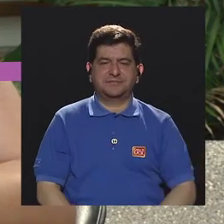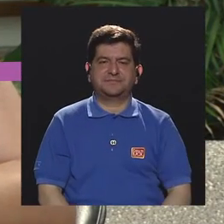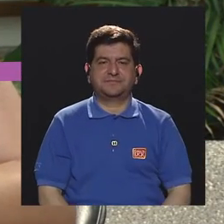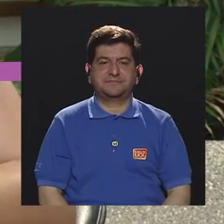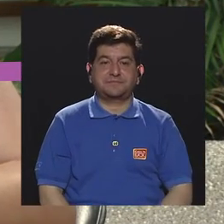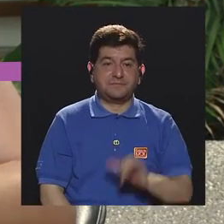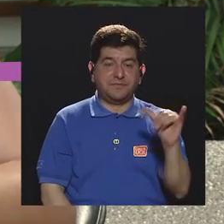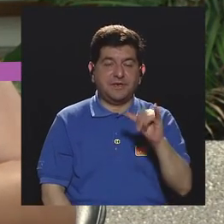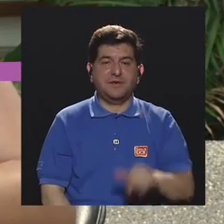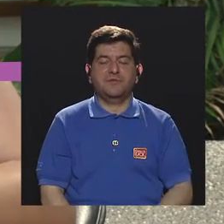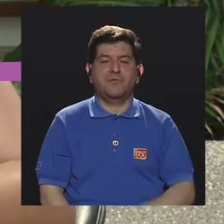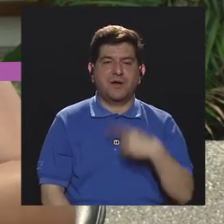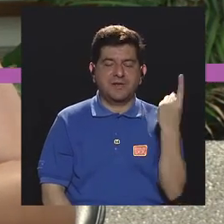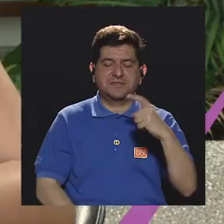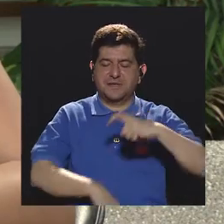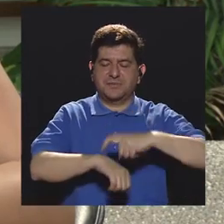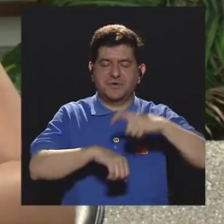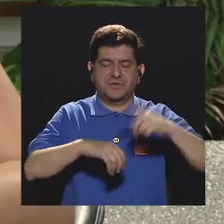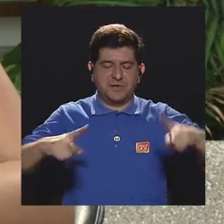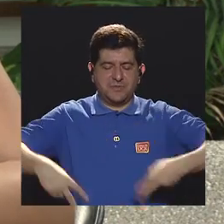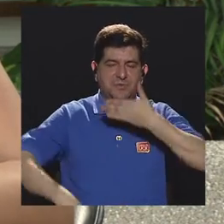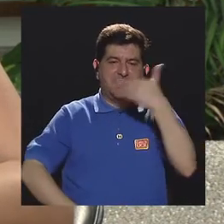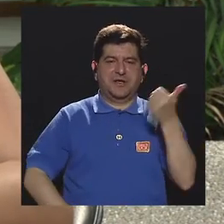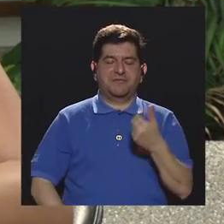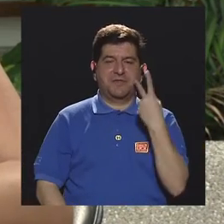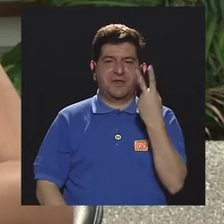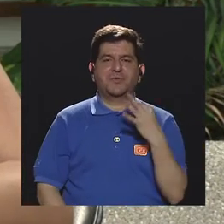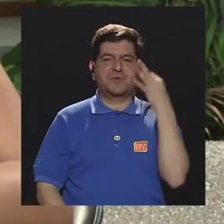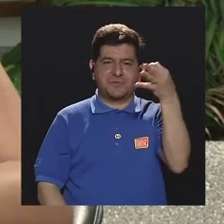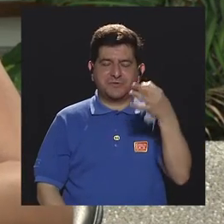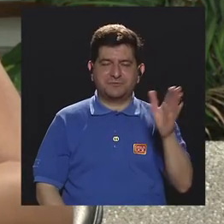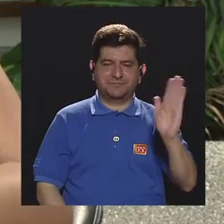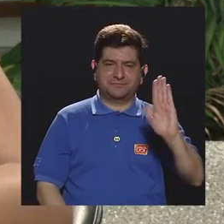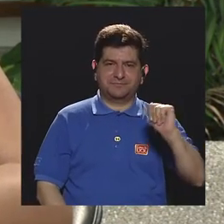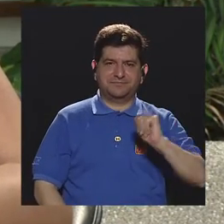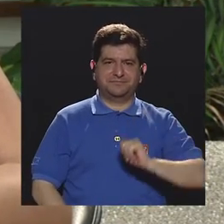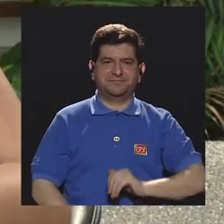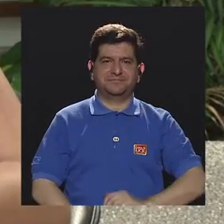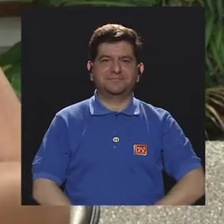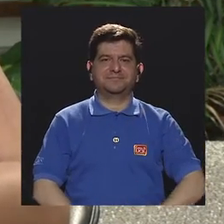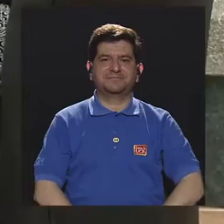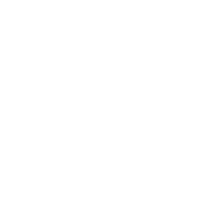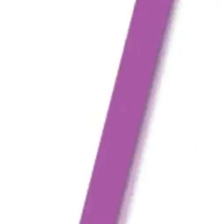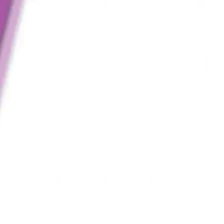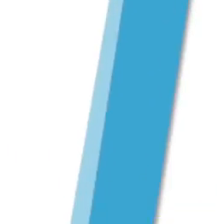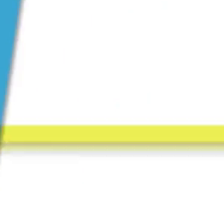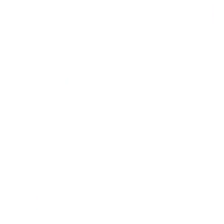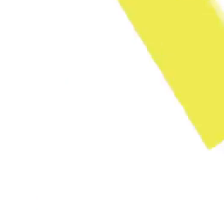durante la semana. Y recuerde que siempre hay un tiempo para vivir mejor. Nos vemos. Hasta luego.